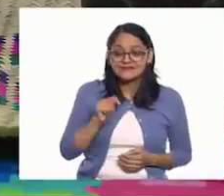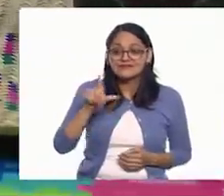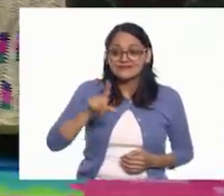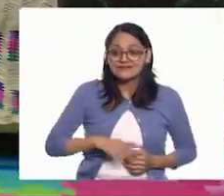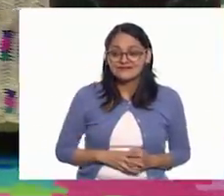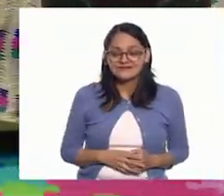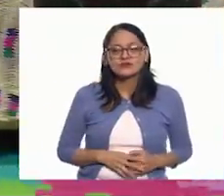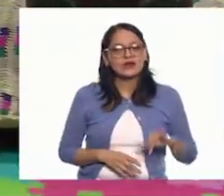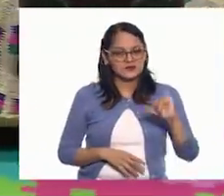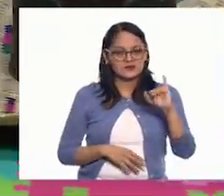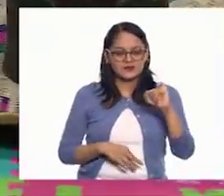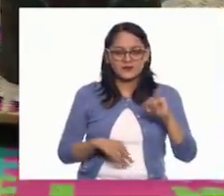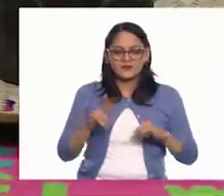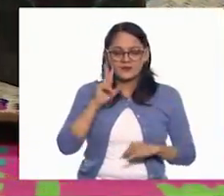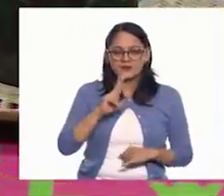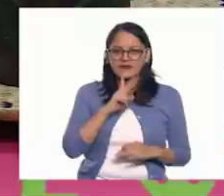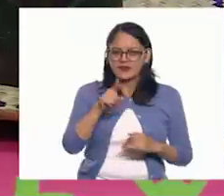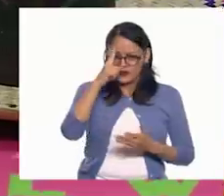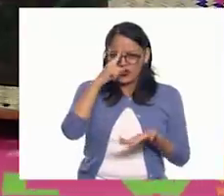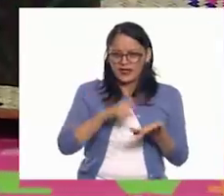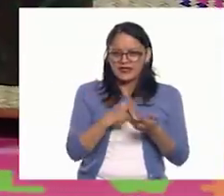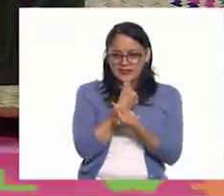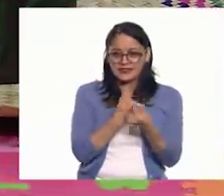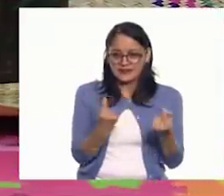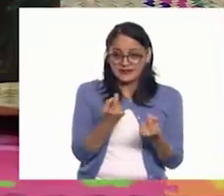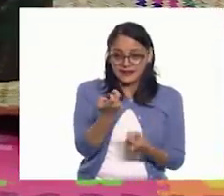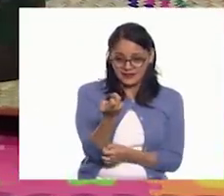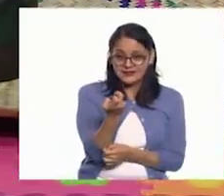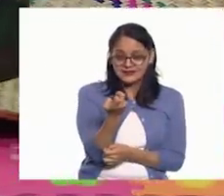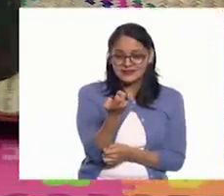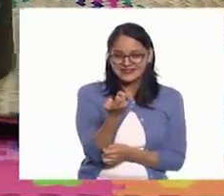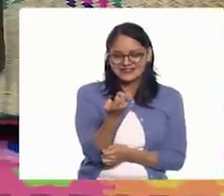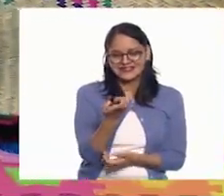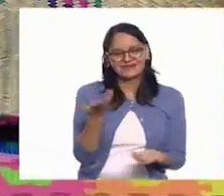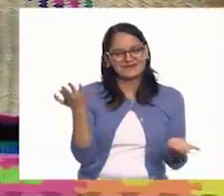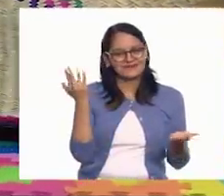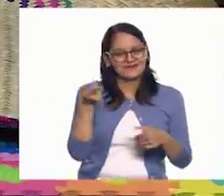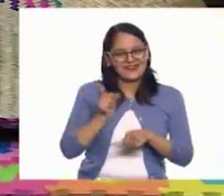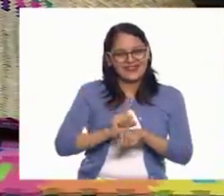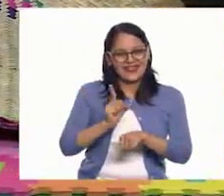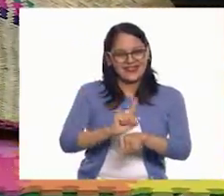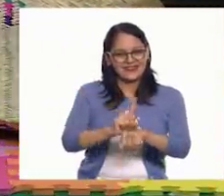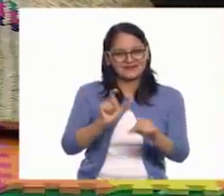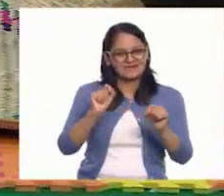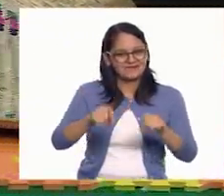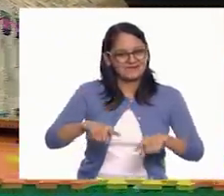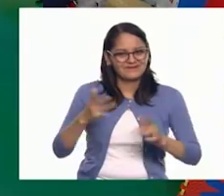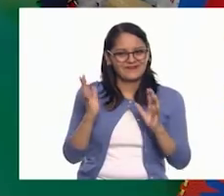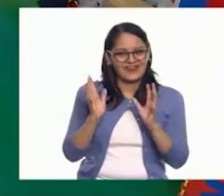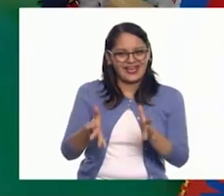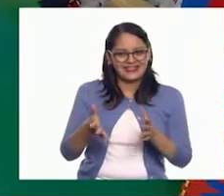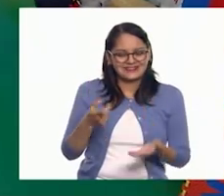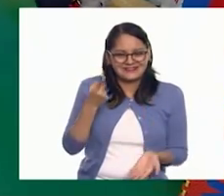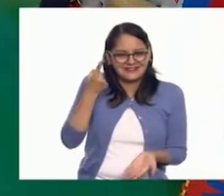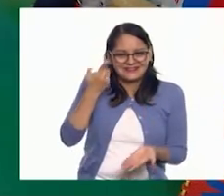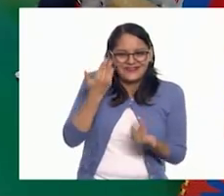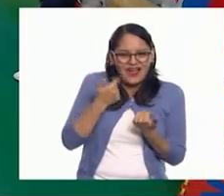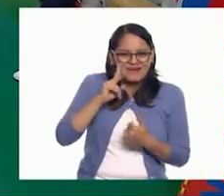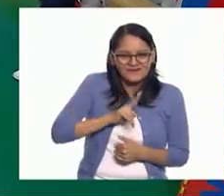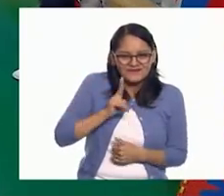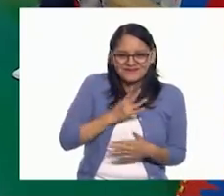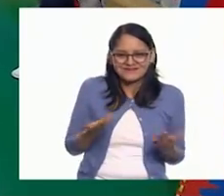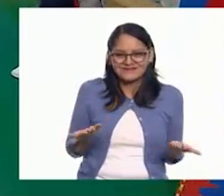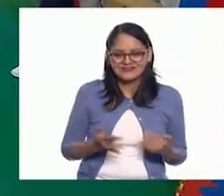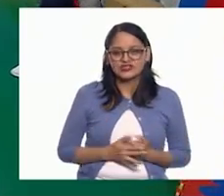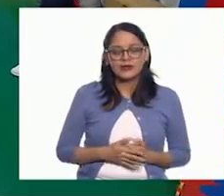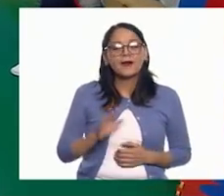reto, maestro Eric. ¿Tú crees que para los niños va a ser un reto si eso lo hacen a diario? Sí, es cierto, ¿verdad?